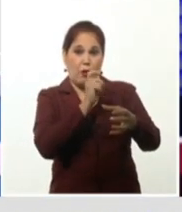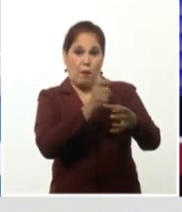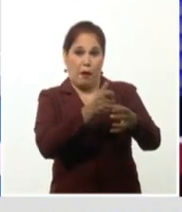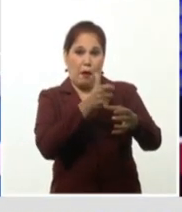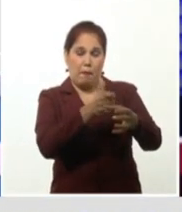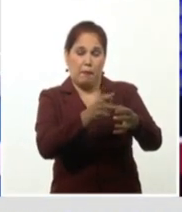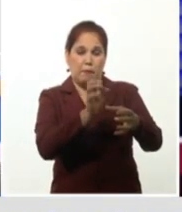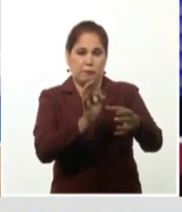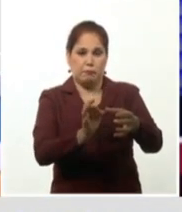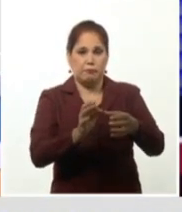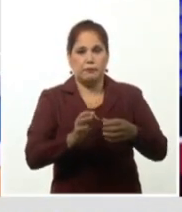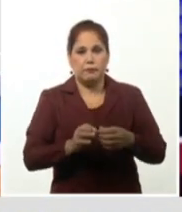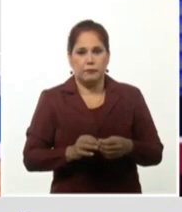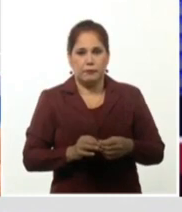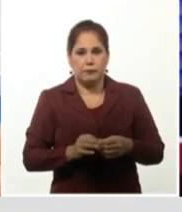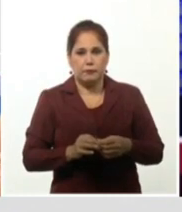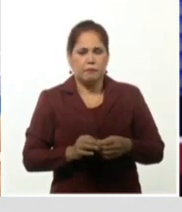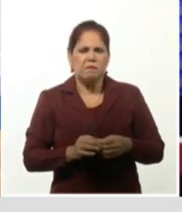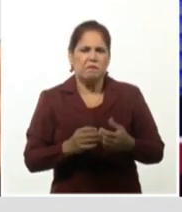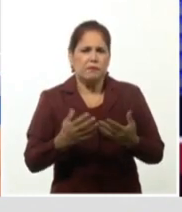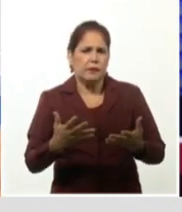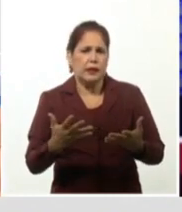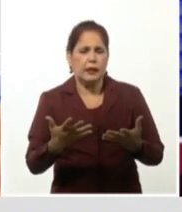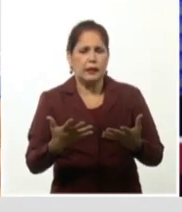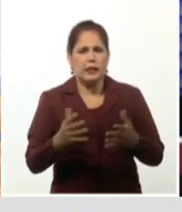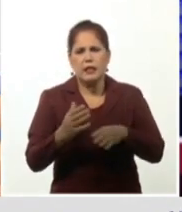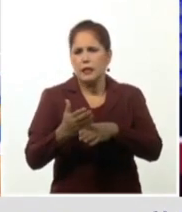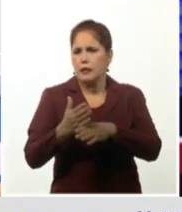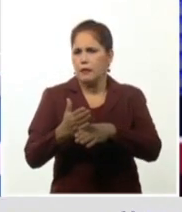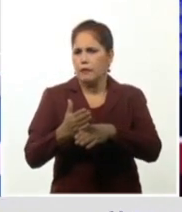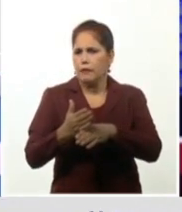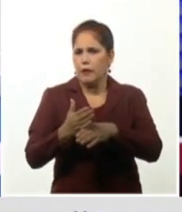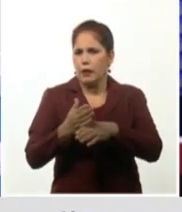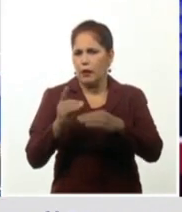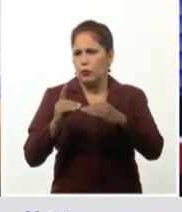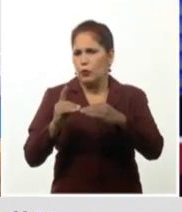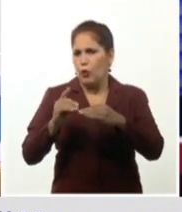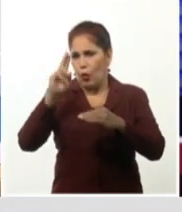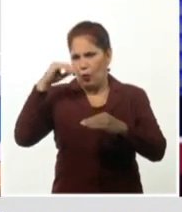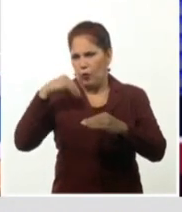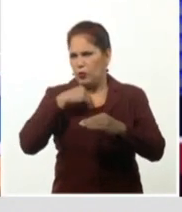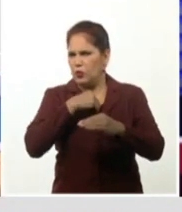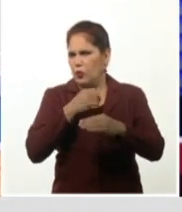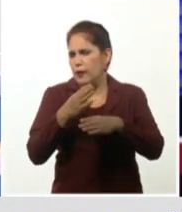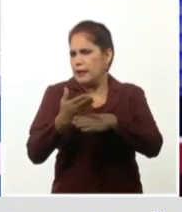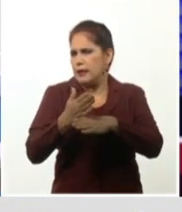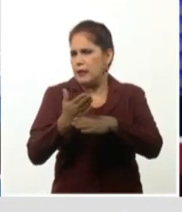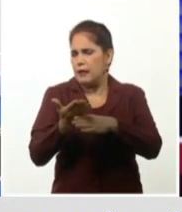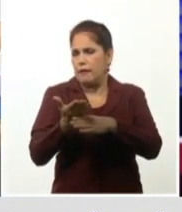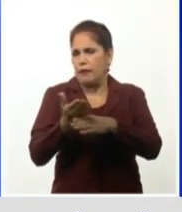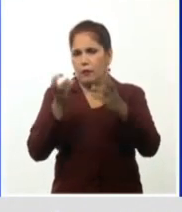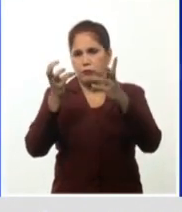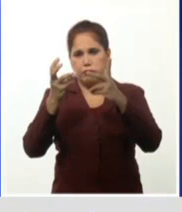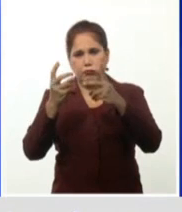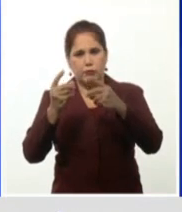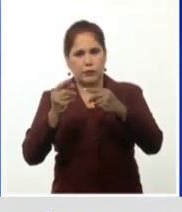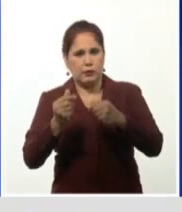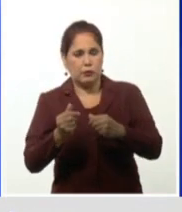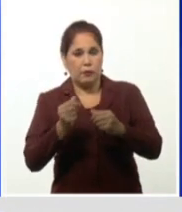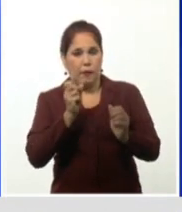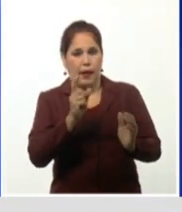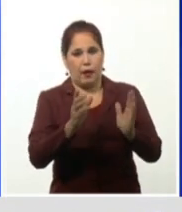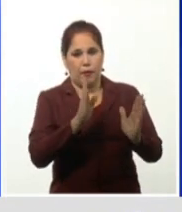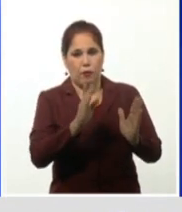intervención sanitaria. ¿En qué consisten, doctora, y sería nuestra primera pregunta, los resultados de la fase 1 y